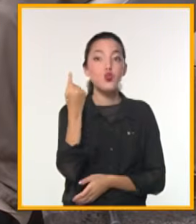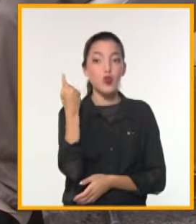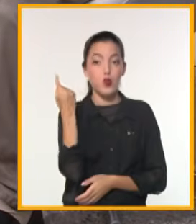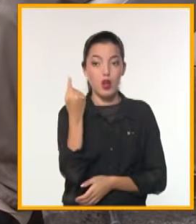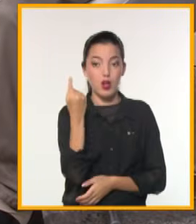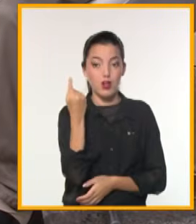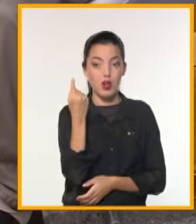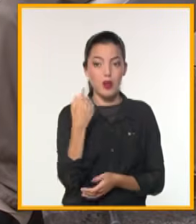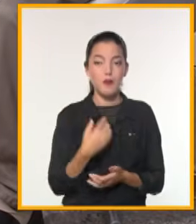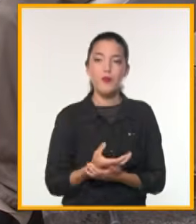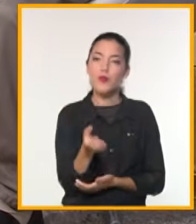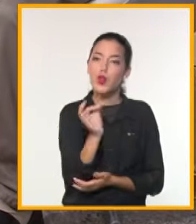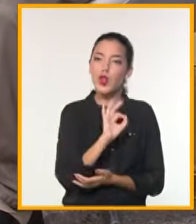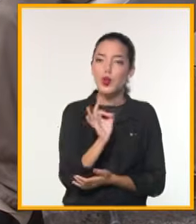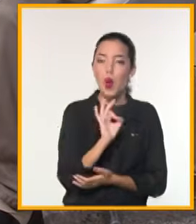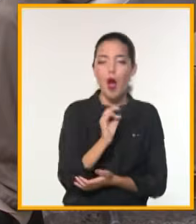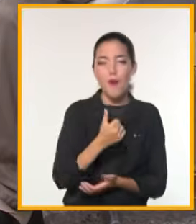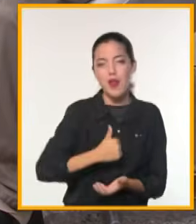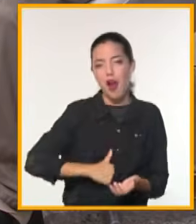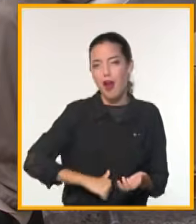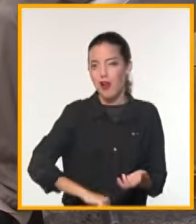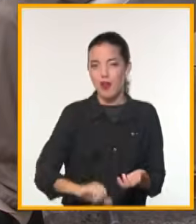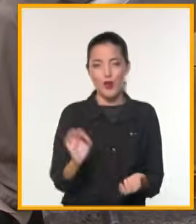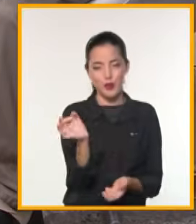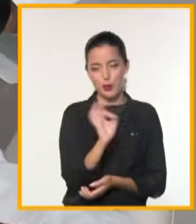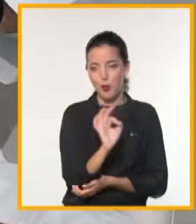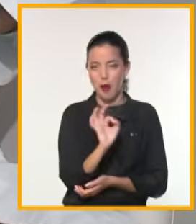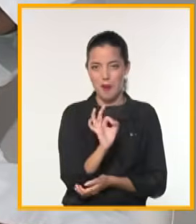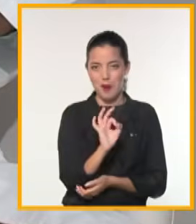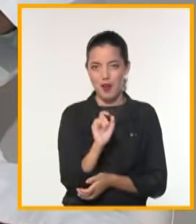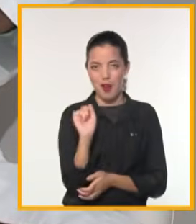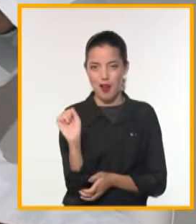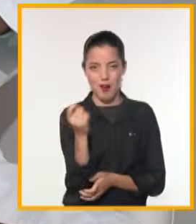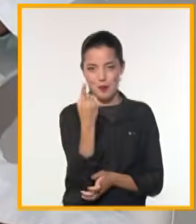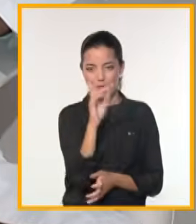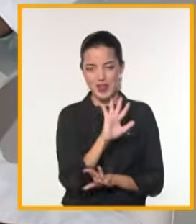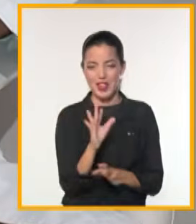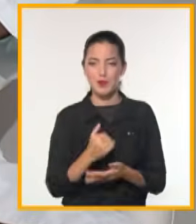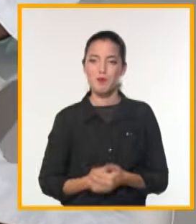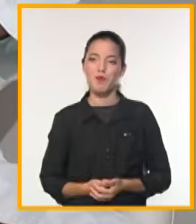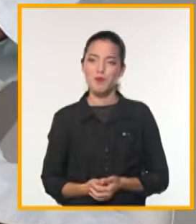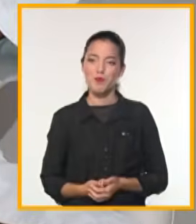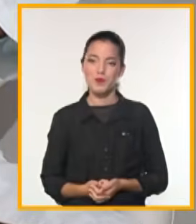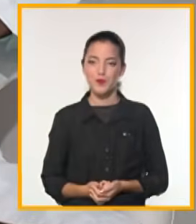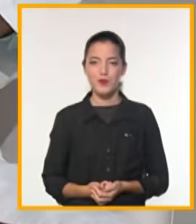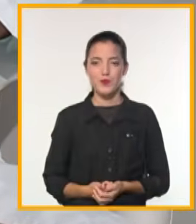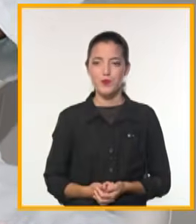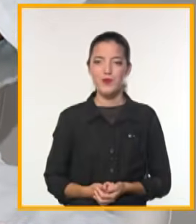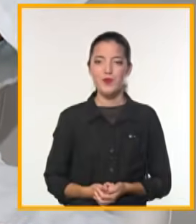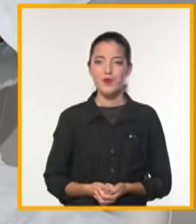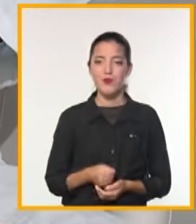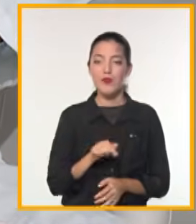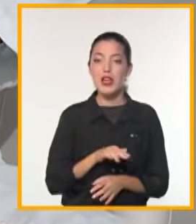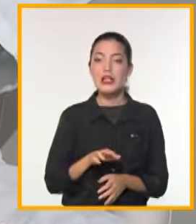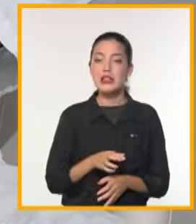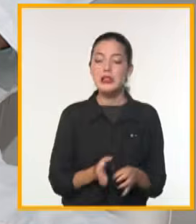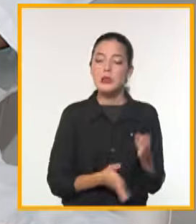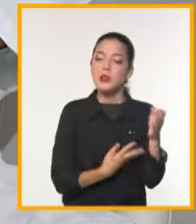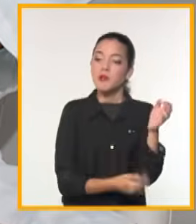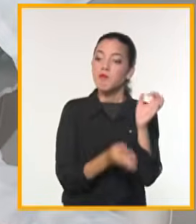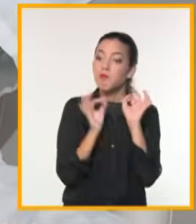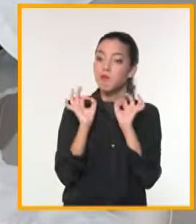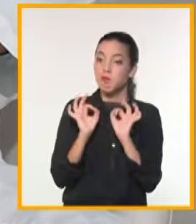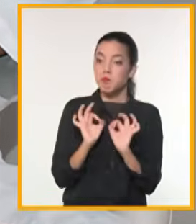que nos nació después, hoy, 10 años después. Y realmente es una